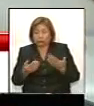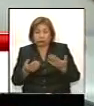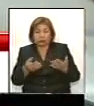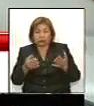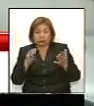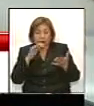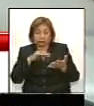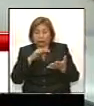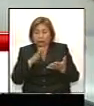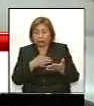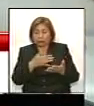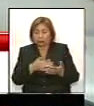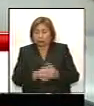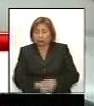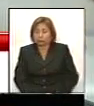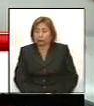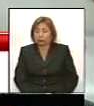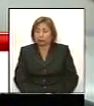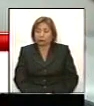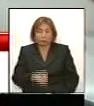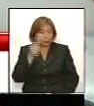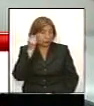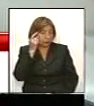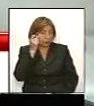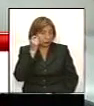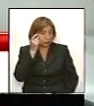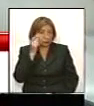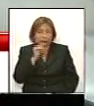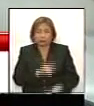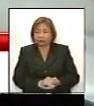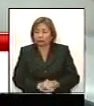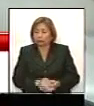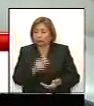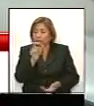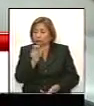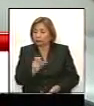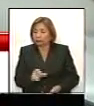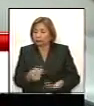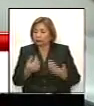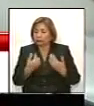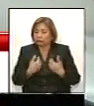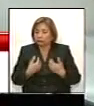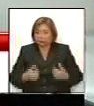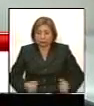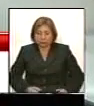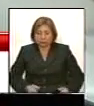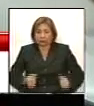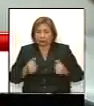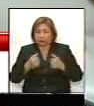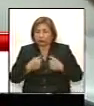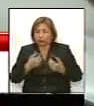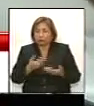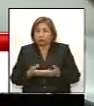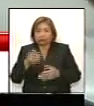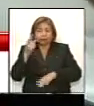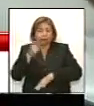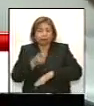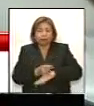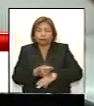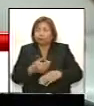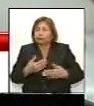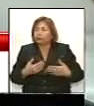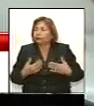estudiado, lo que hemos entendido es que a una persona que está lidiando con esto y quiere hacer la denuncia, podría